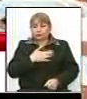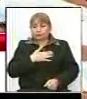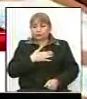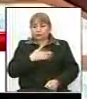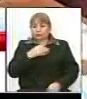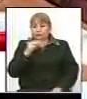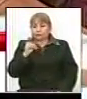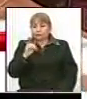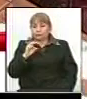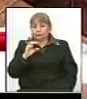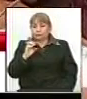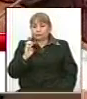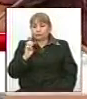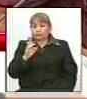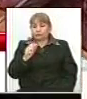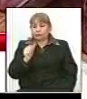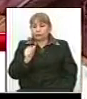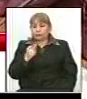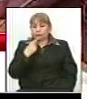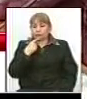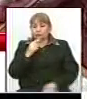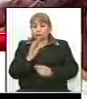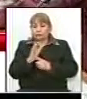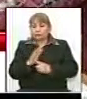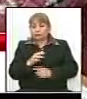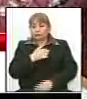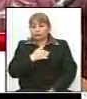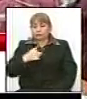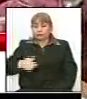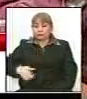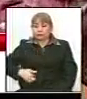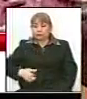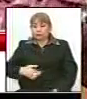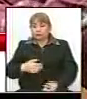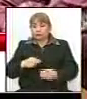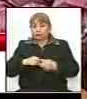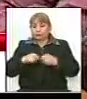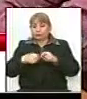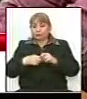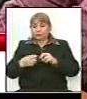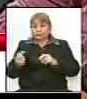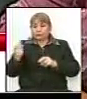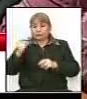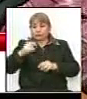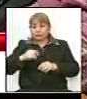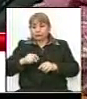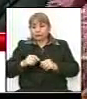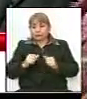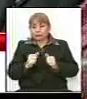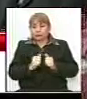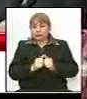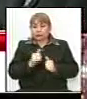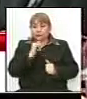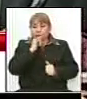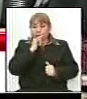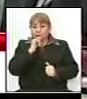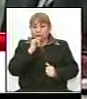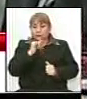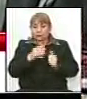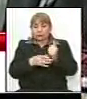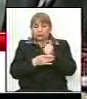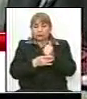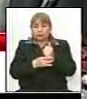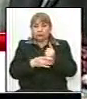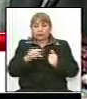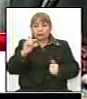Beatriz Marcela Marmesa. La presidenta, la doctora Tello, ha tenido una dificultad para poder asistir. Soy además médico